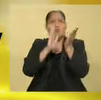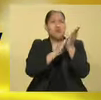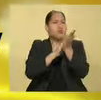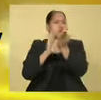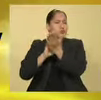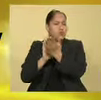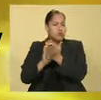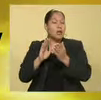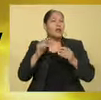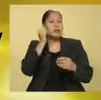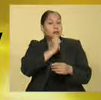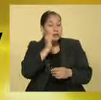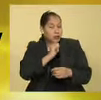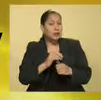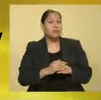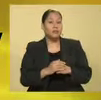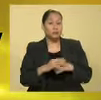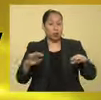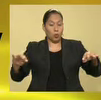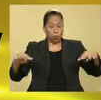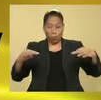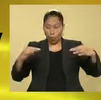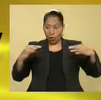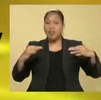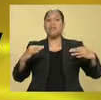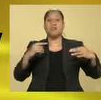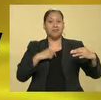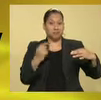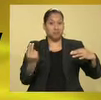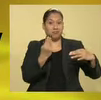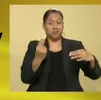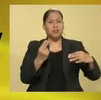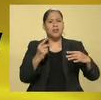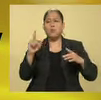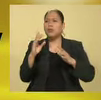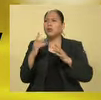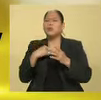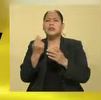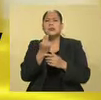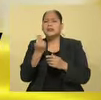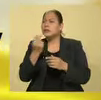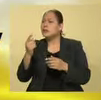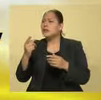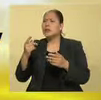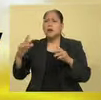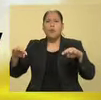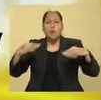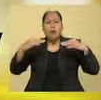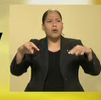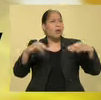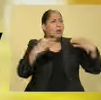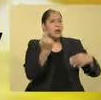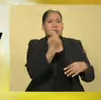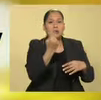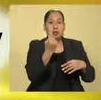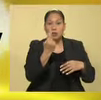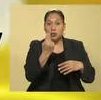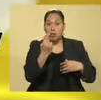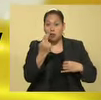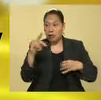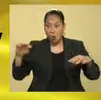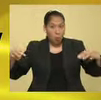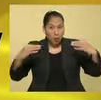cuando tenemos la más brutal dependencia, ¿a dónde nos puede llevar? Como Adria pregunta, nos puede llevar a problemas